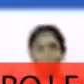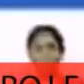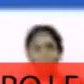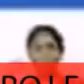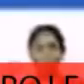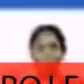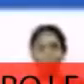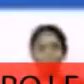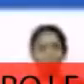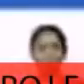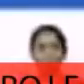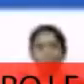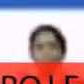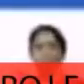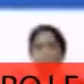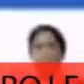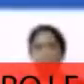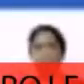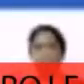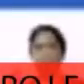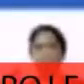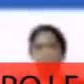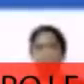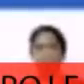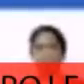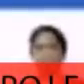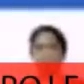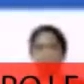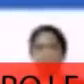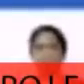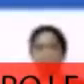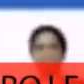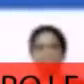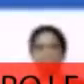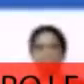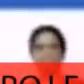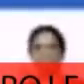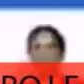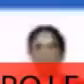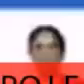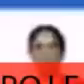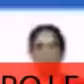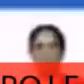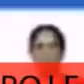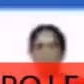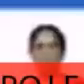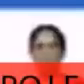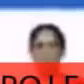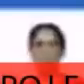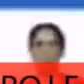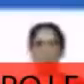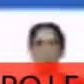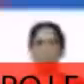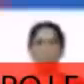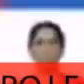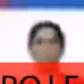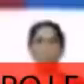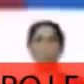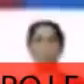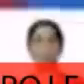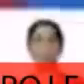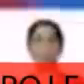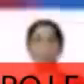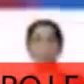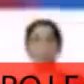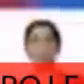guiado, pero terminarlo de legitimar para ellos poder avanzar hacia donde buscan. El martes declararon